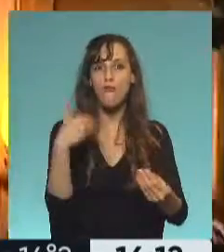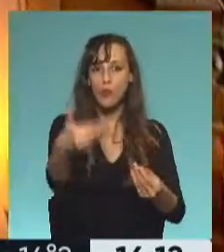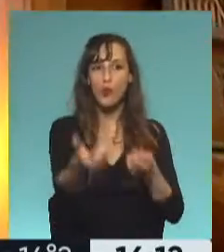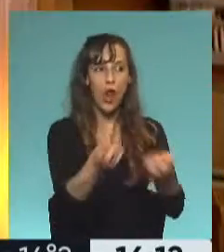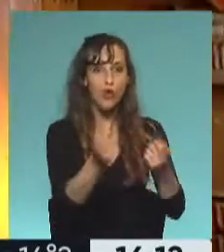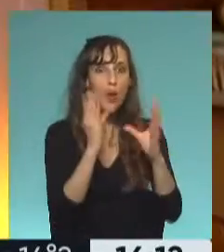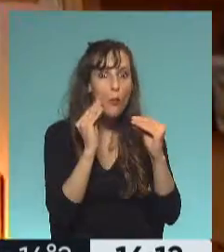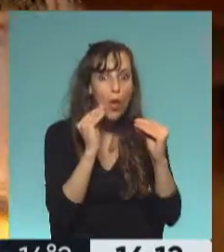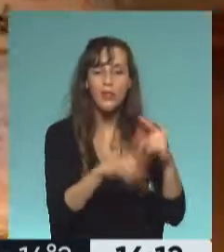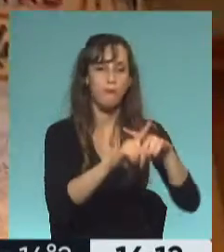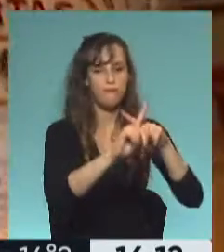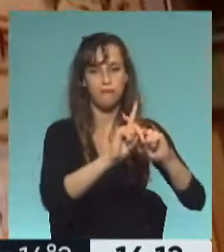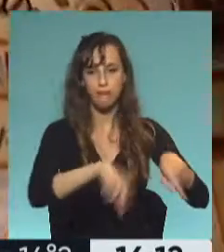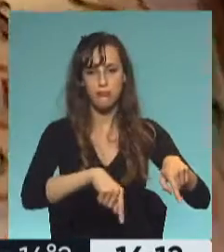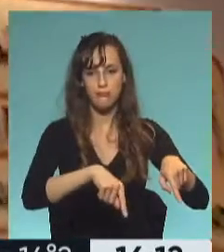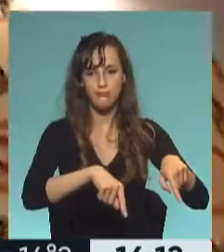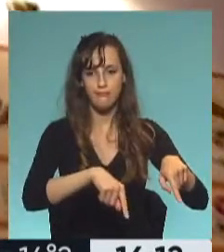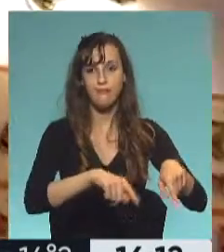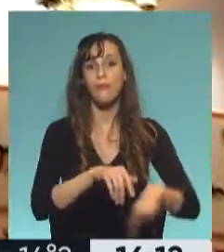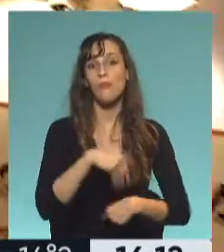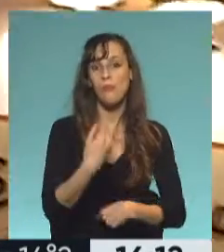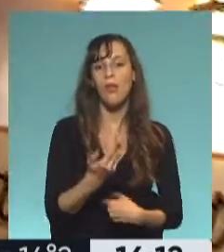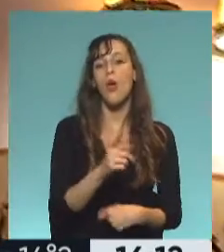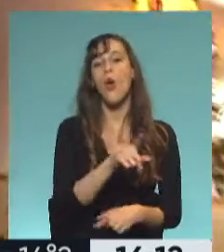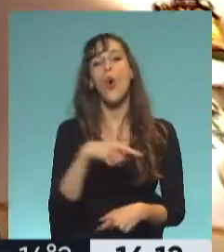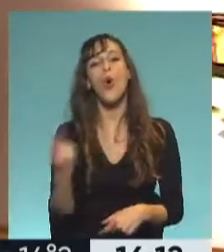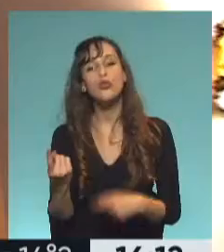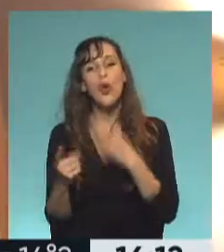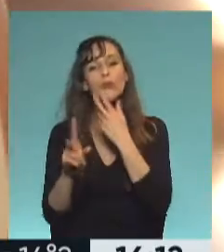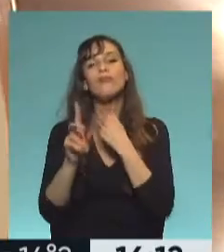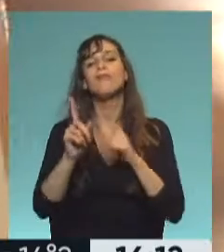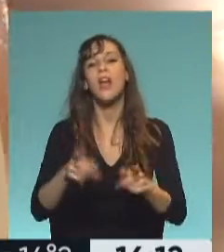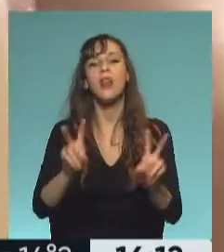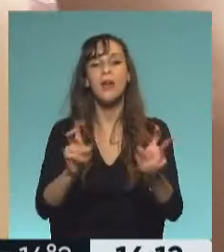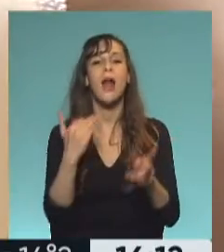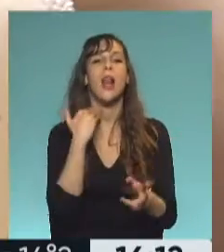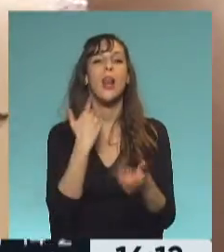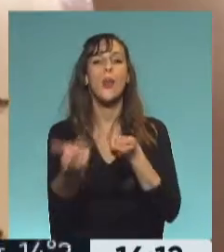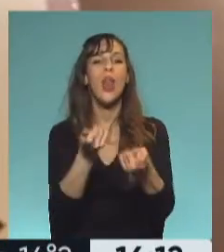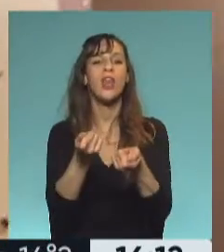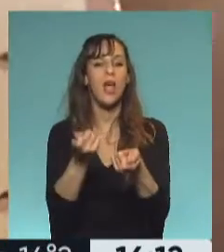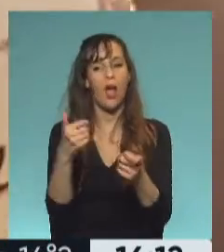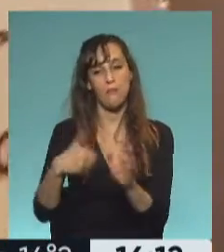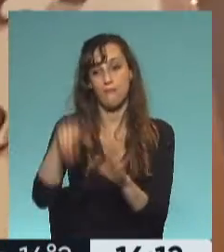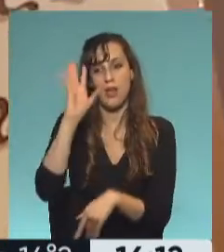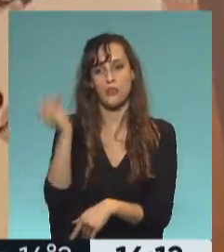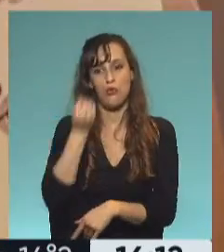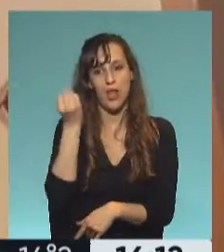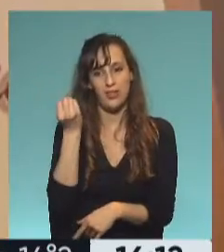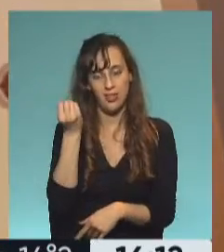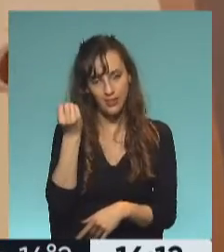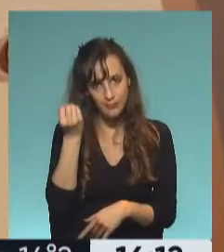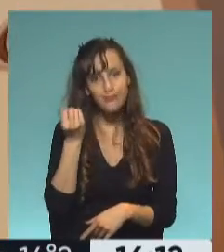digamos, el mérito, el otro es el mérito de la librería. Para mí el más importante de todo, y que quiero